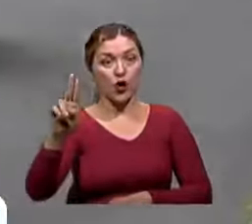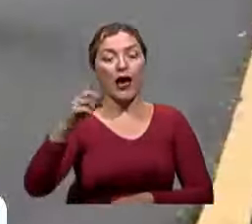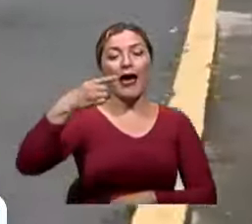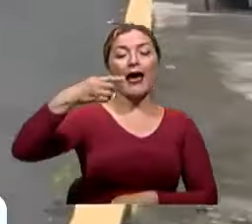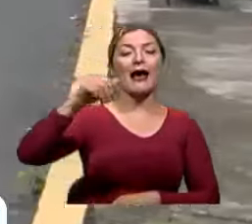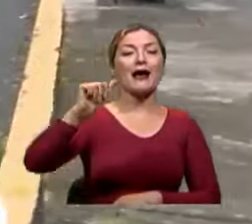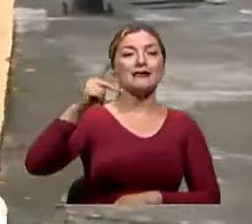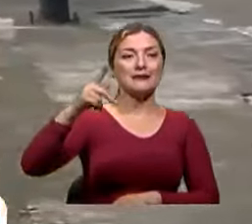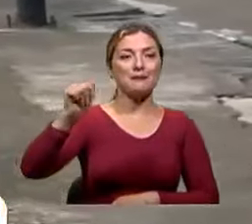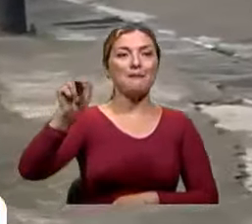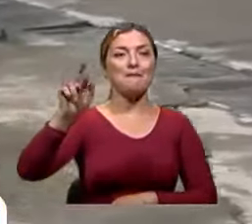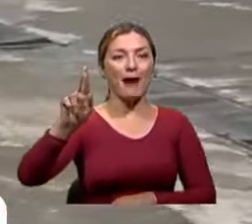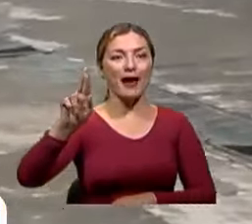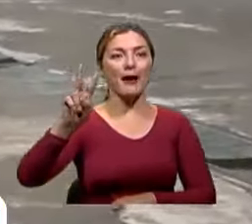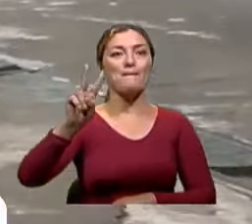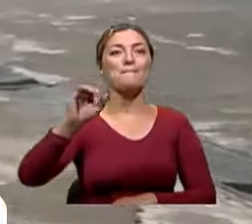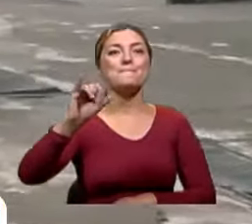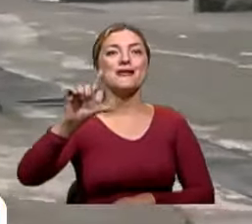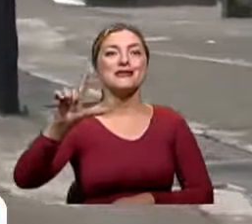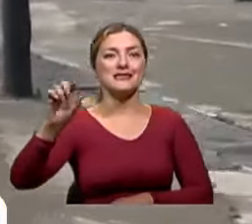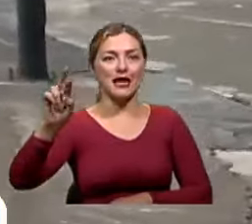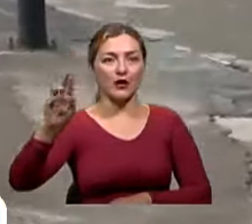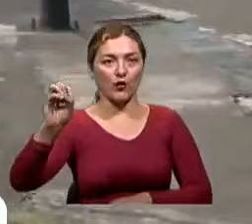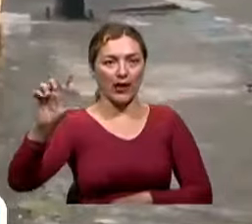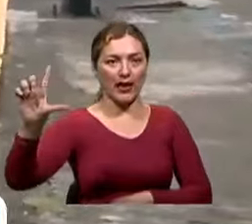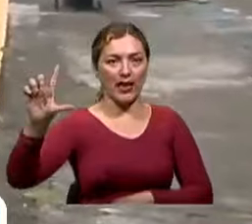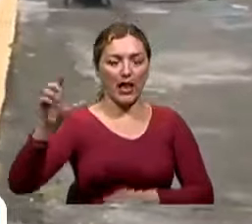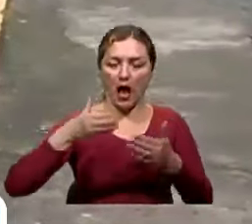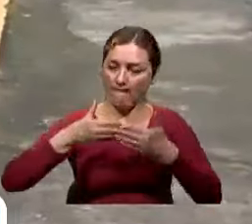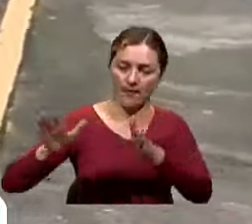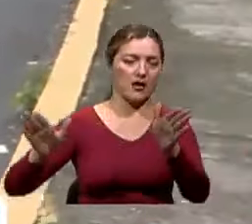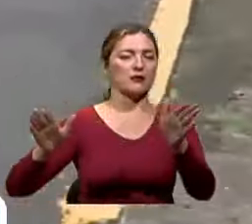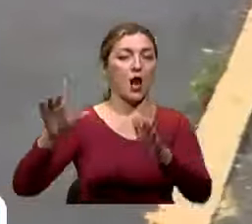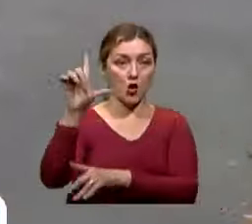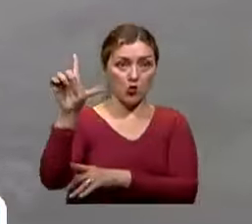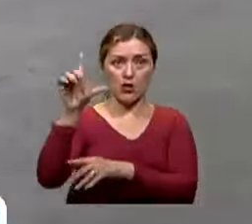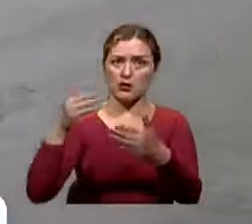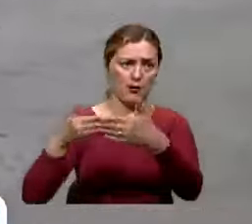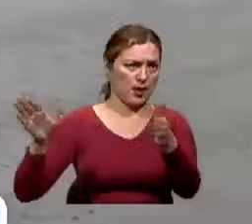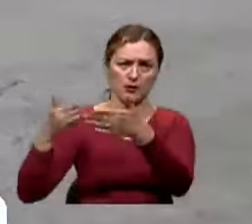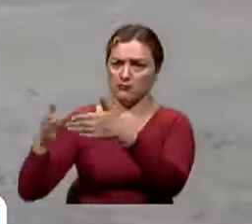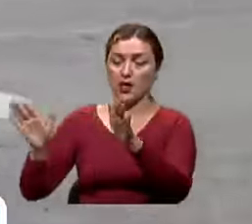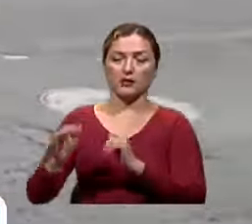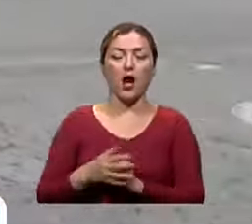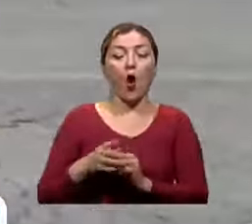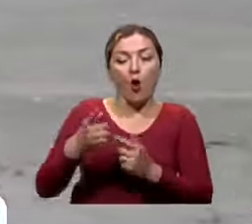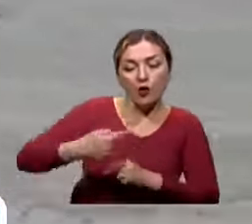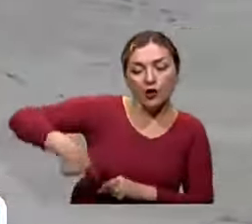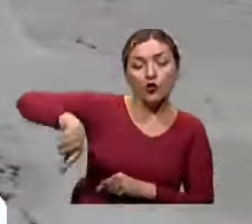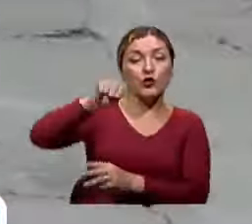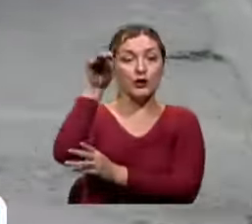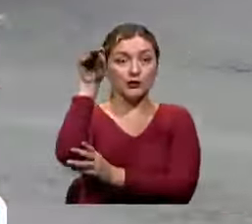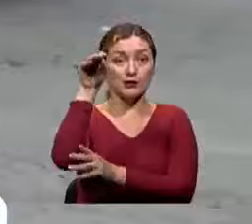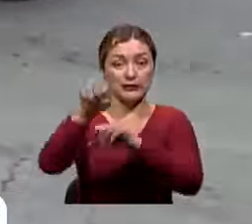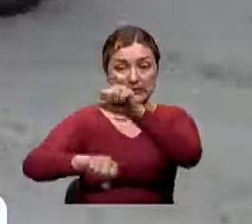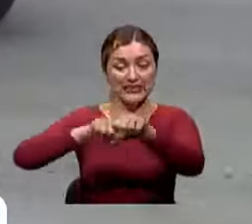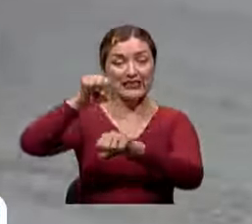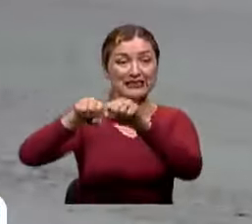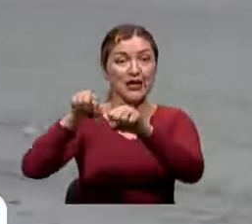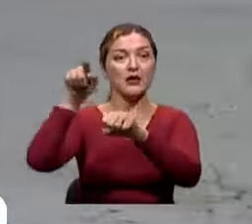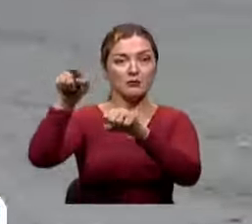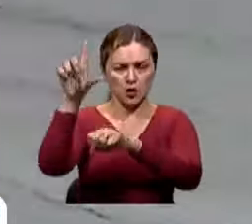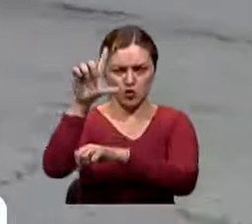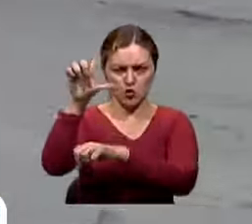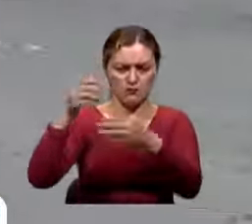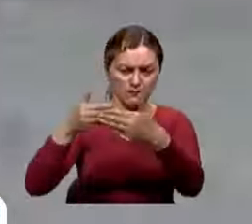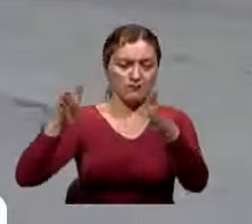me va a permitir a la ciudadanía también darle la alternativa que ingrese por el redondel del ciclista para el día lunes, porque son 5 días críticos que vamos a tener. La